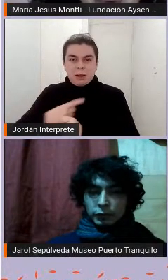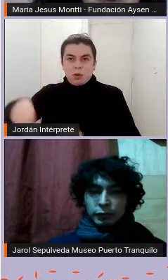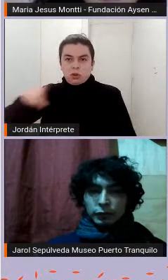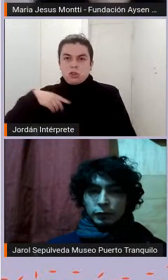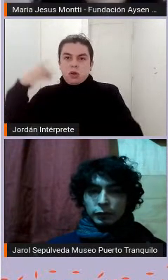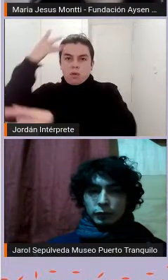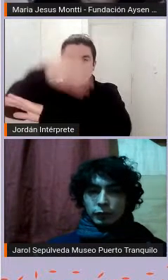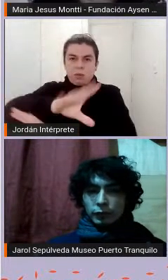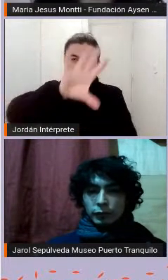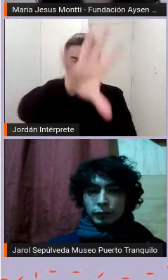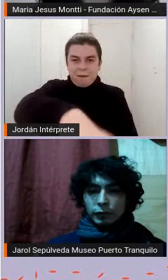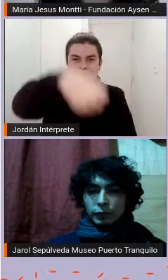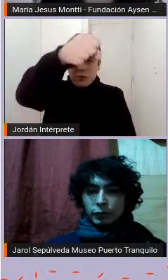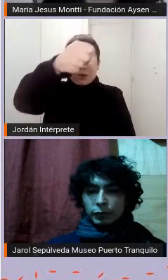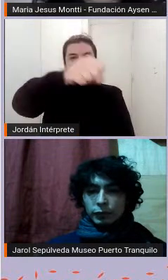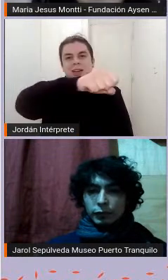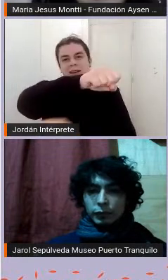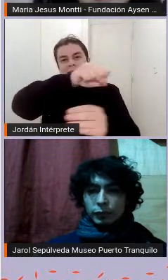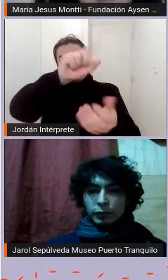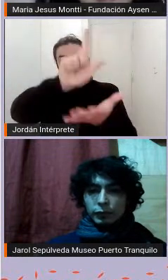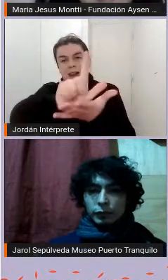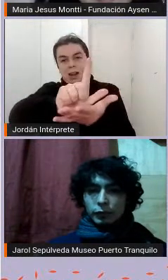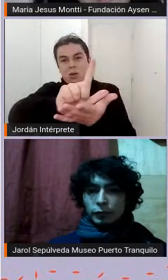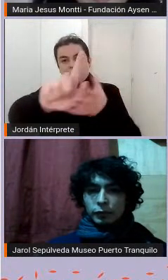dónde estaban los huesos y